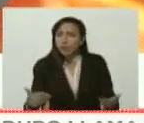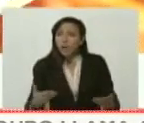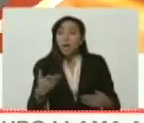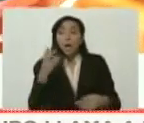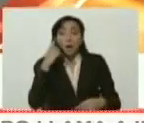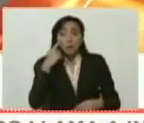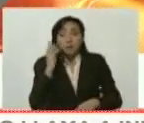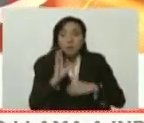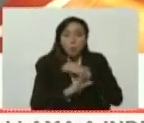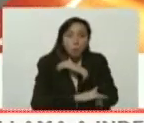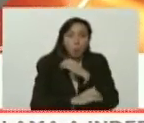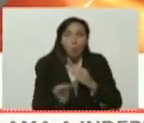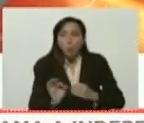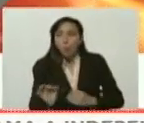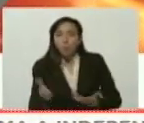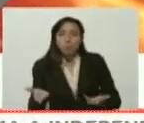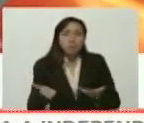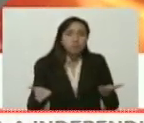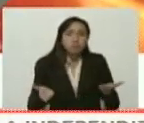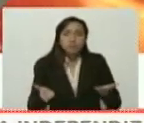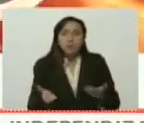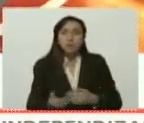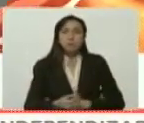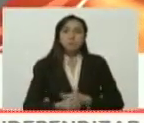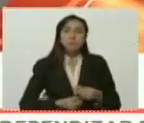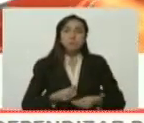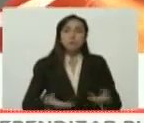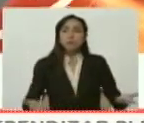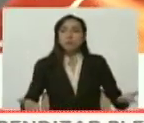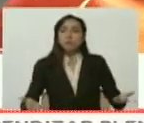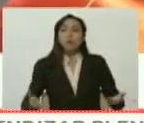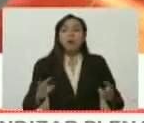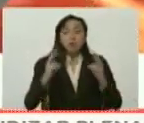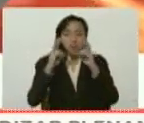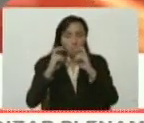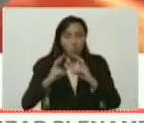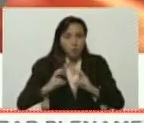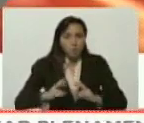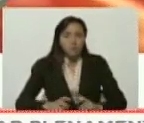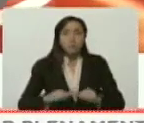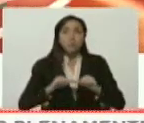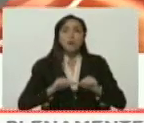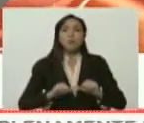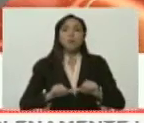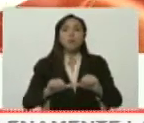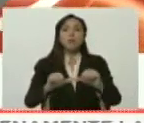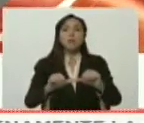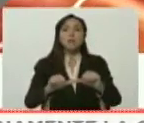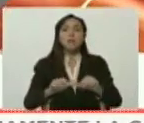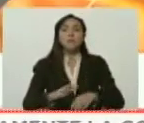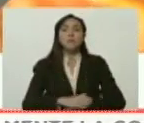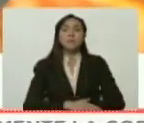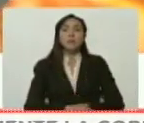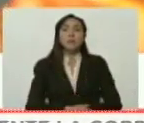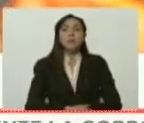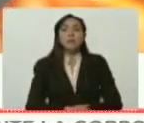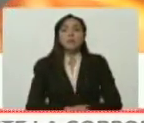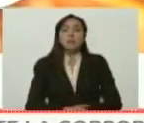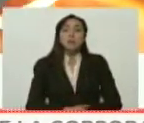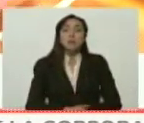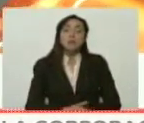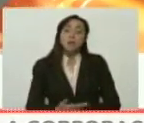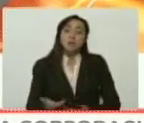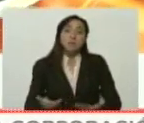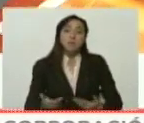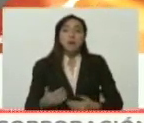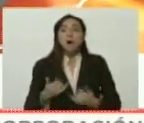hecho de sabotaje para seguir pues perturbando la tranquilidad de nuestro pueblo, y